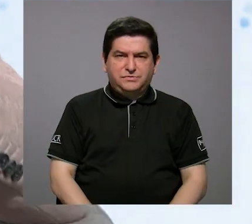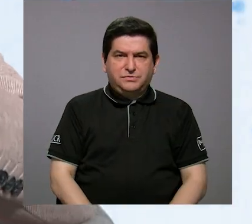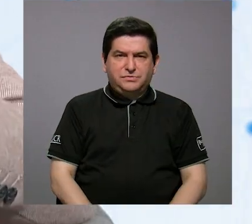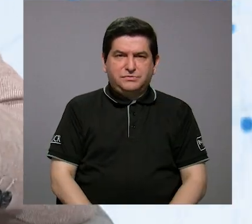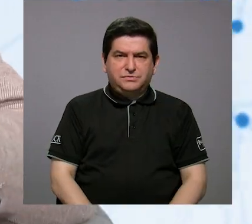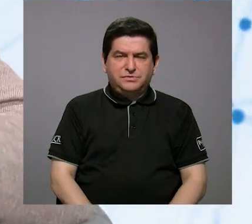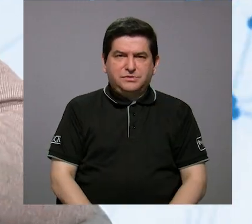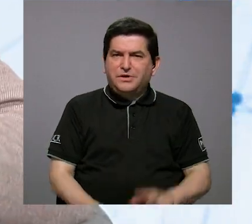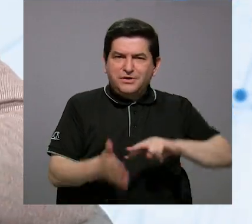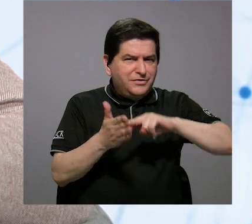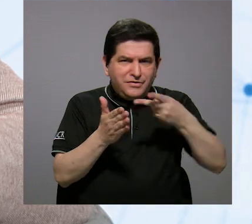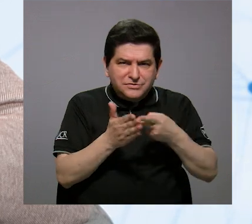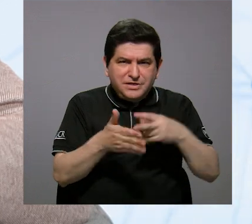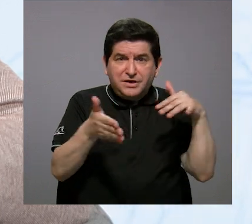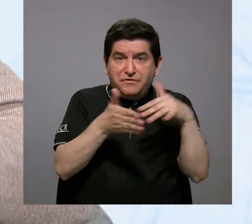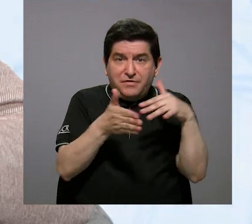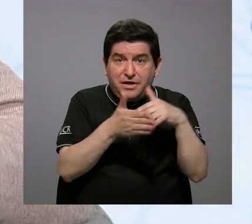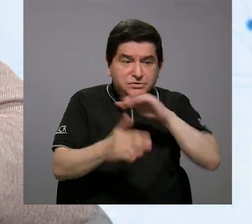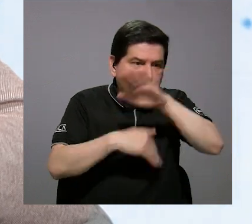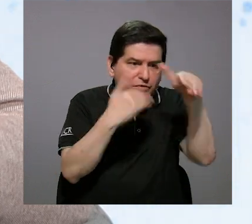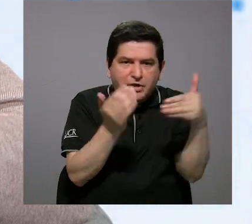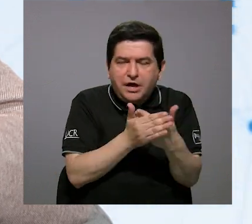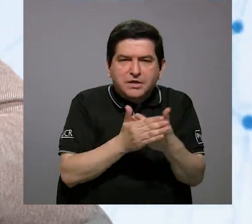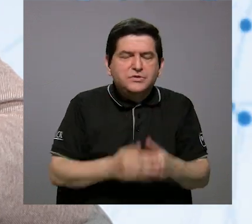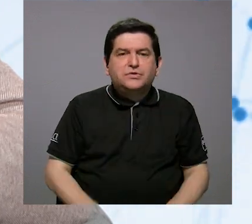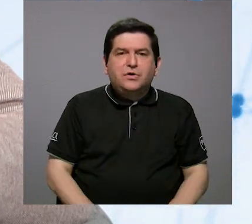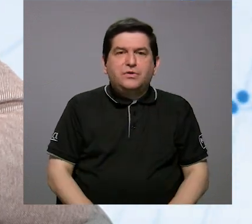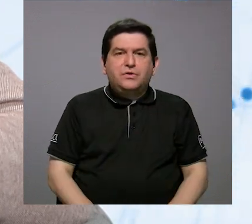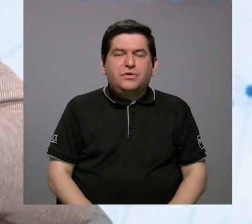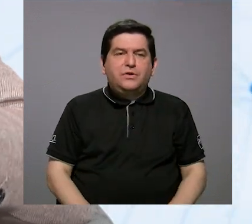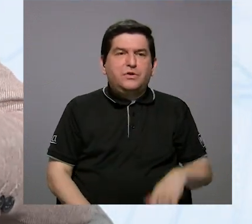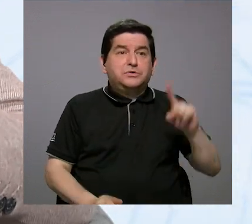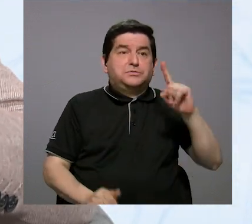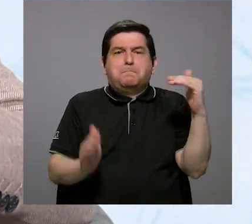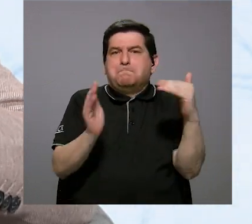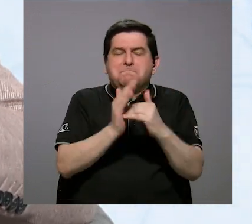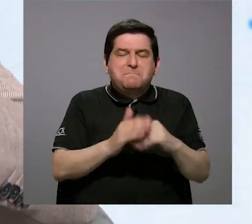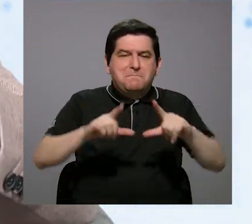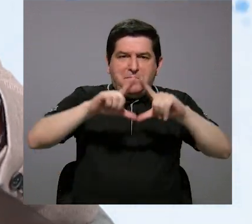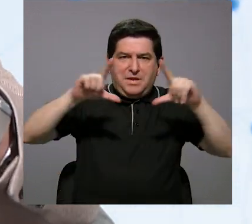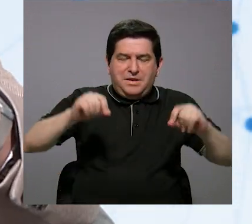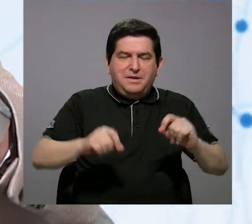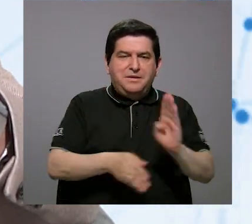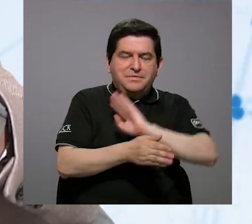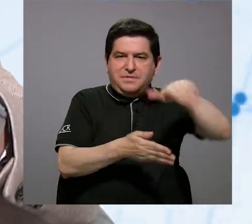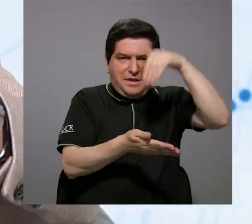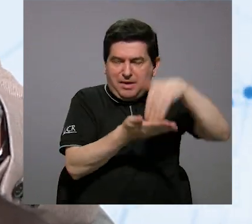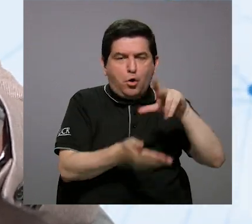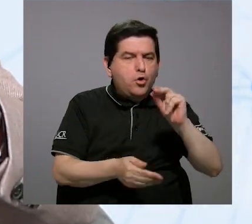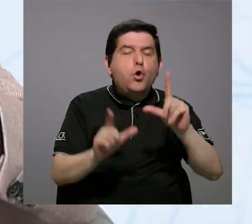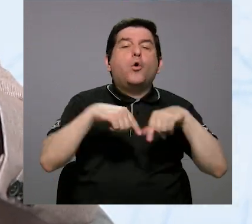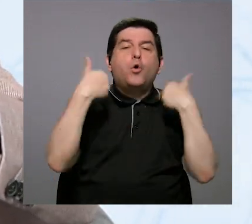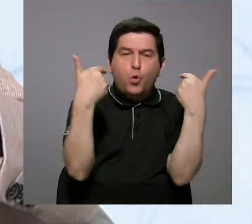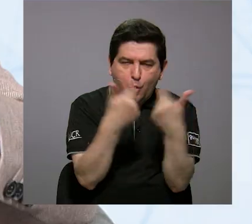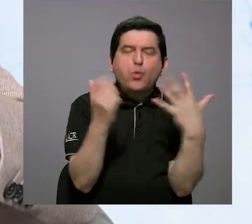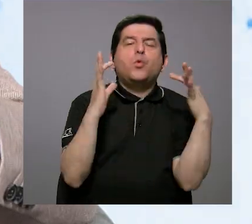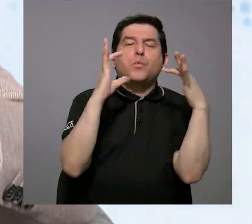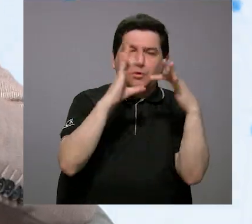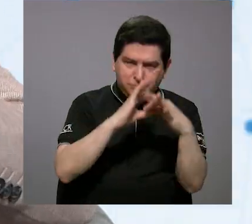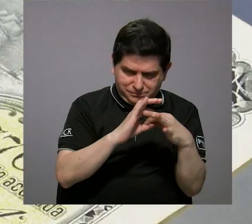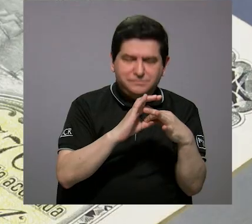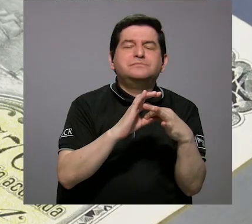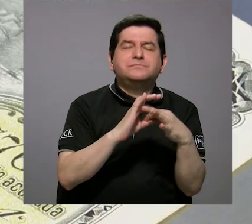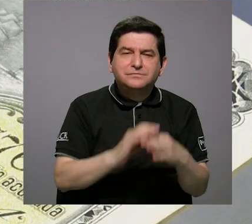no estaríamos hablando de que habría que estudiar los 1000 y resto de billetes del Banco Central, sino básicamente algunos grupos que están relacionados